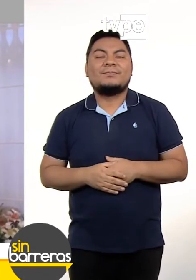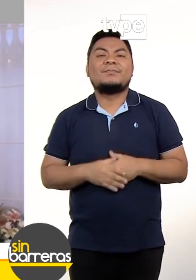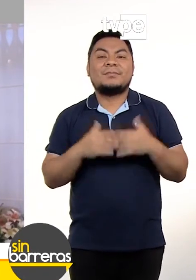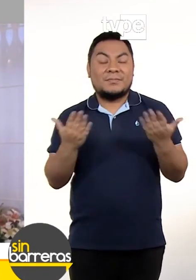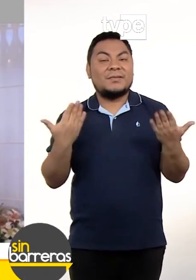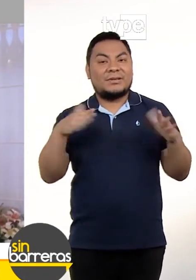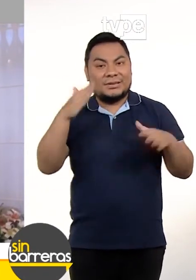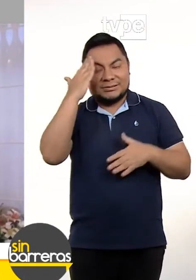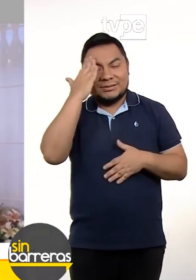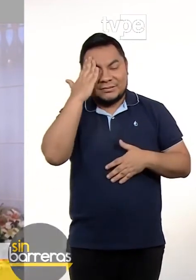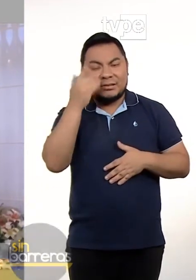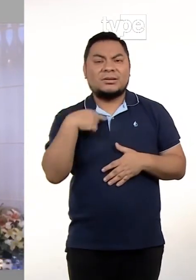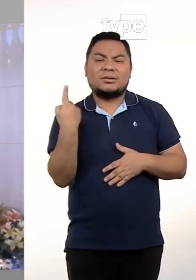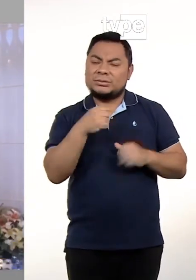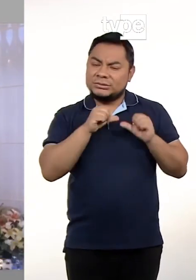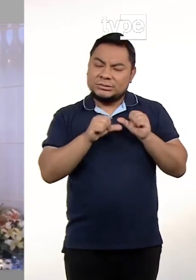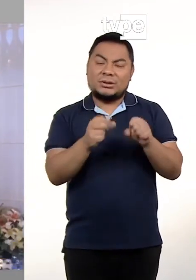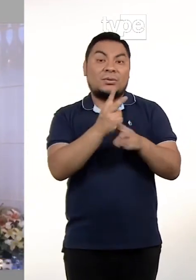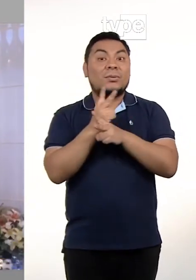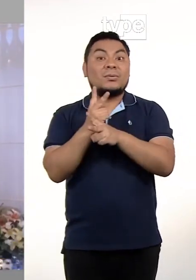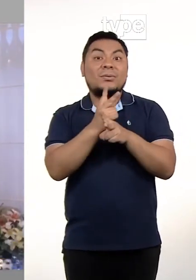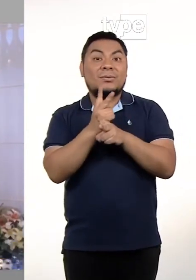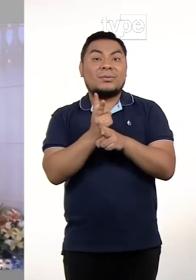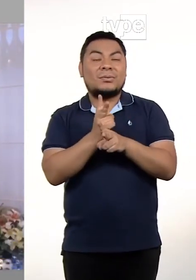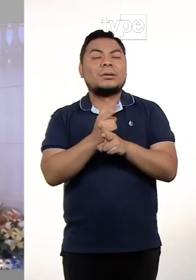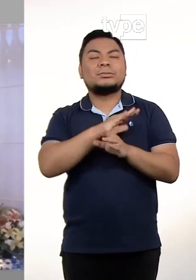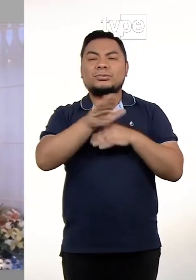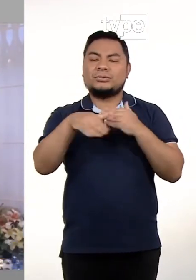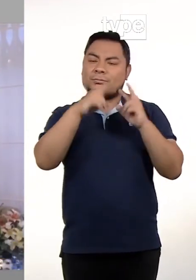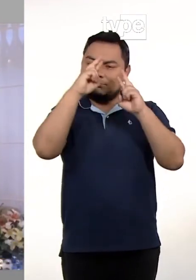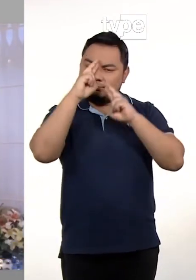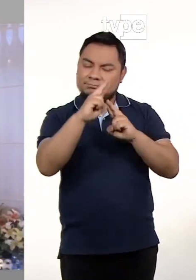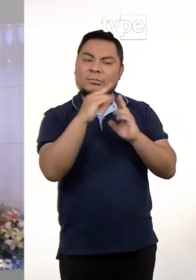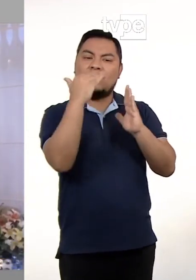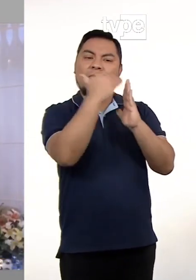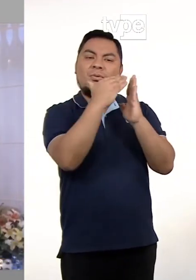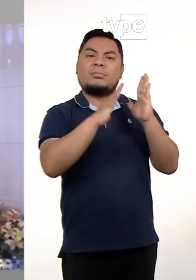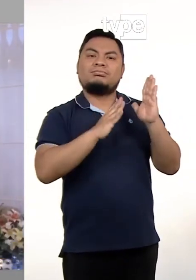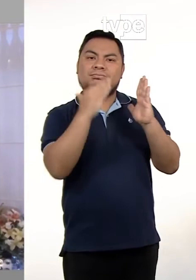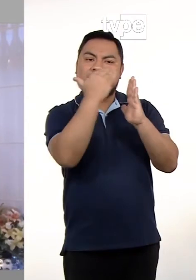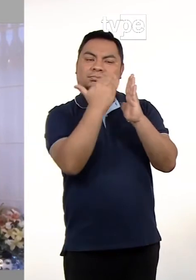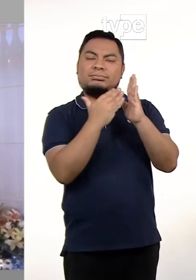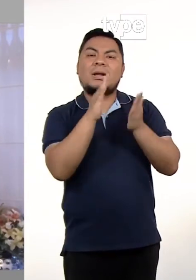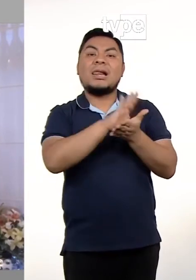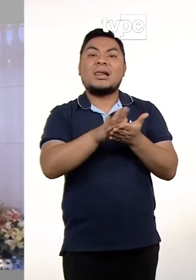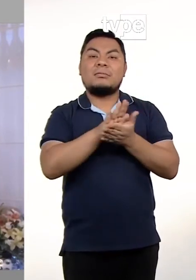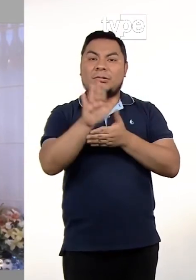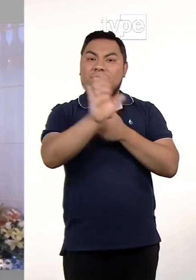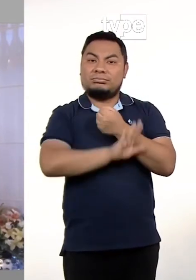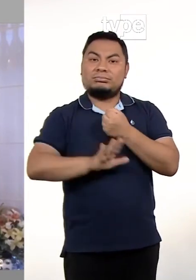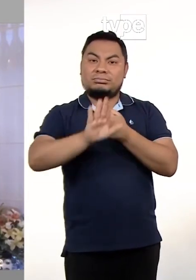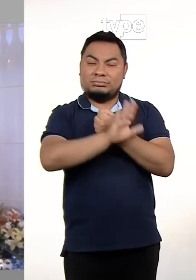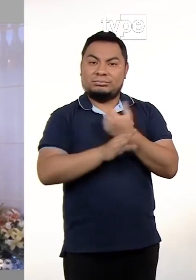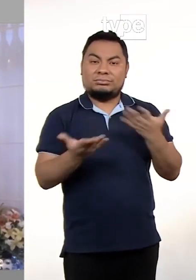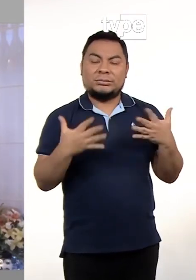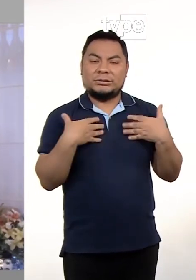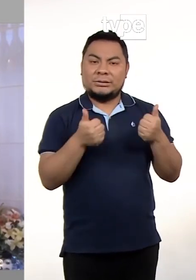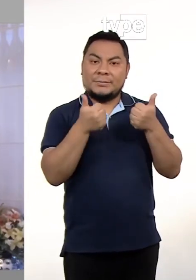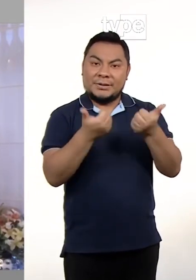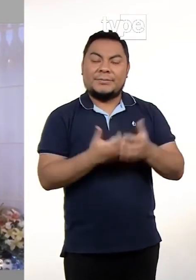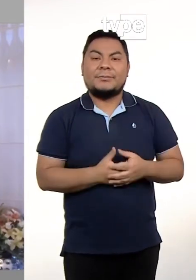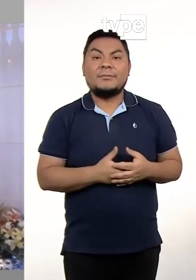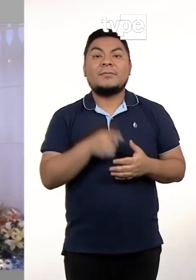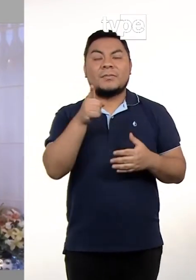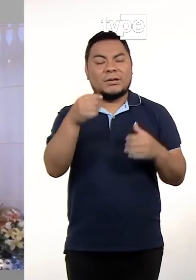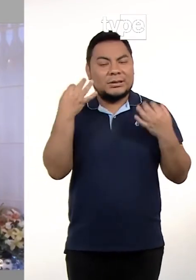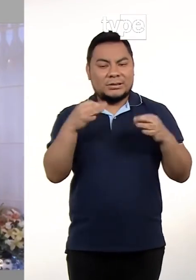0800-00151. Bueno, ya saben, tenemos que seguir cuidándonos, cumplir con todos los protocolos de limpieza para estar